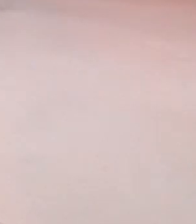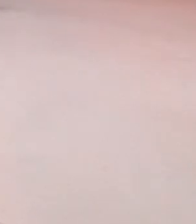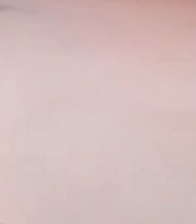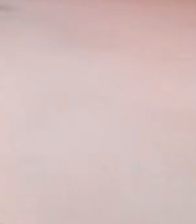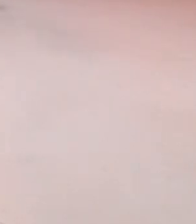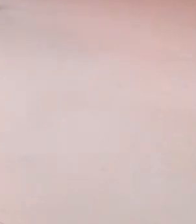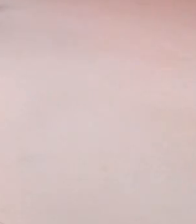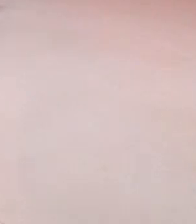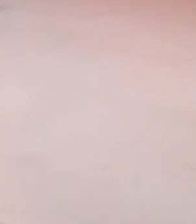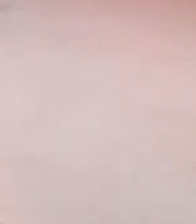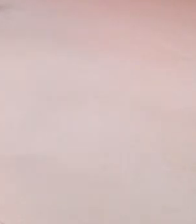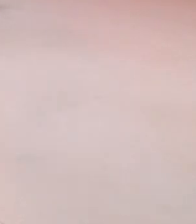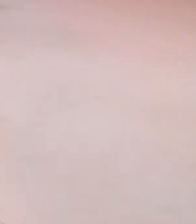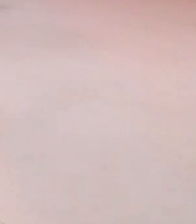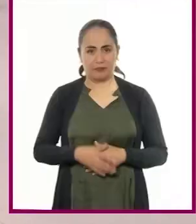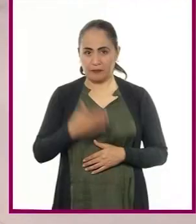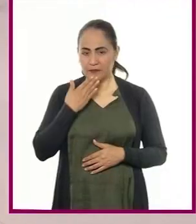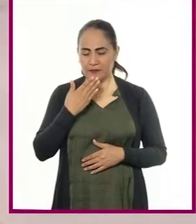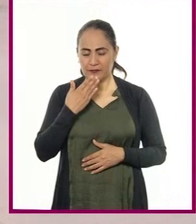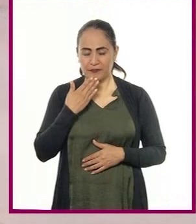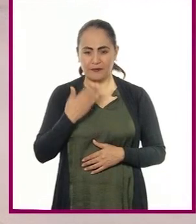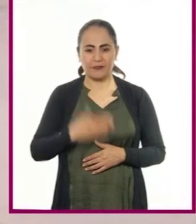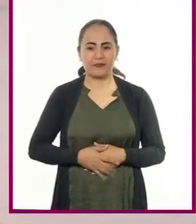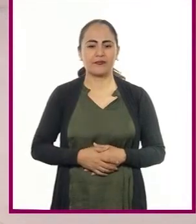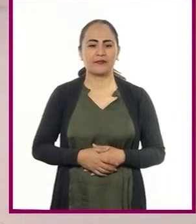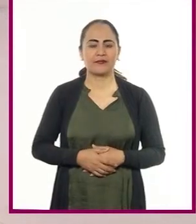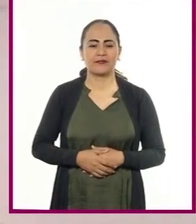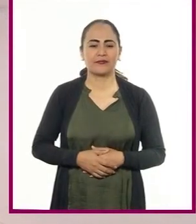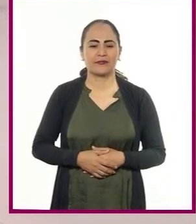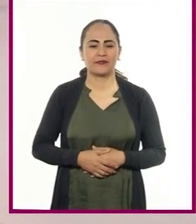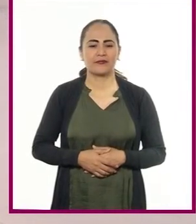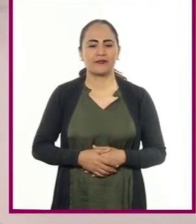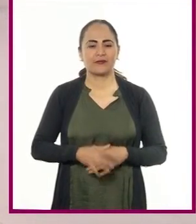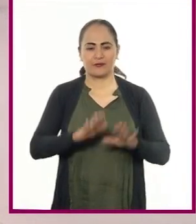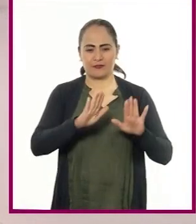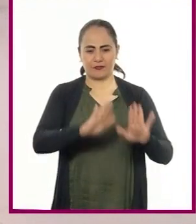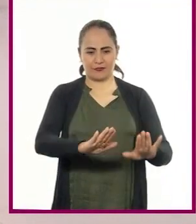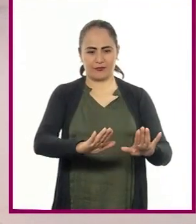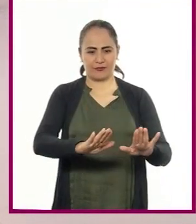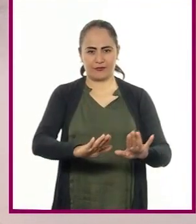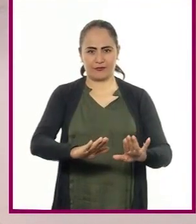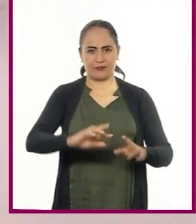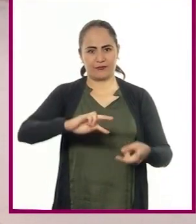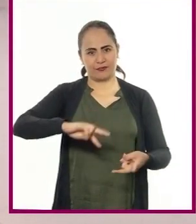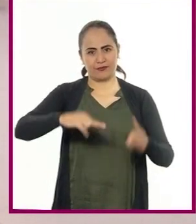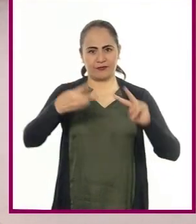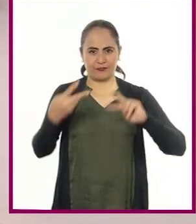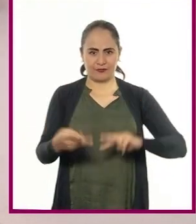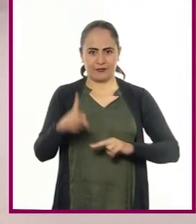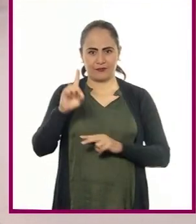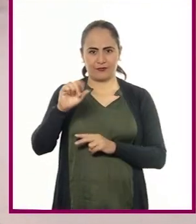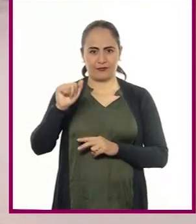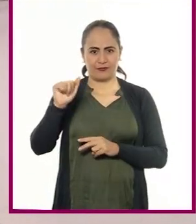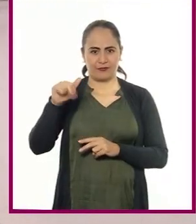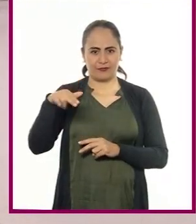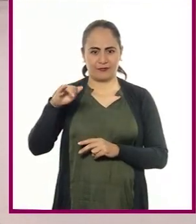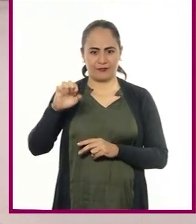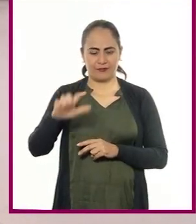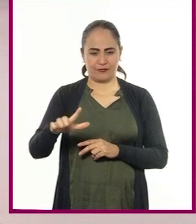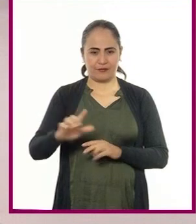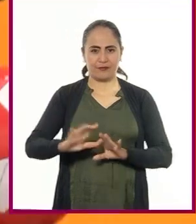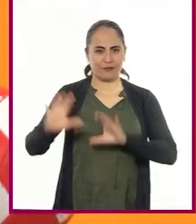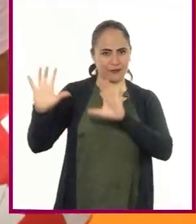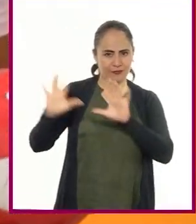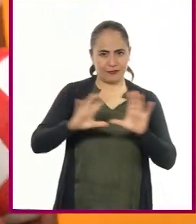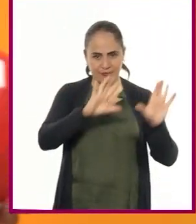Nada. Ni siquiera. Sí. Muy bien, ahora, maestra, bien. Usted se queda ahí y Daniel va a parar la